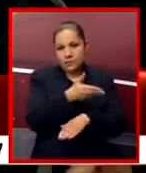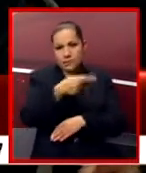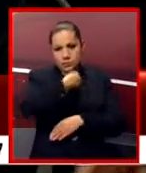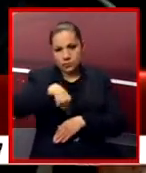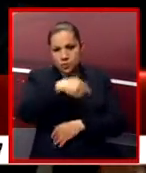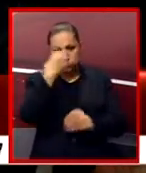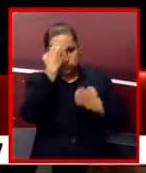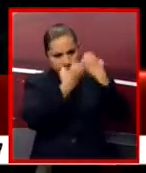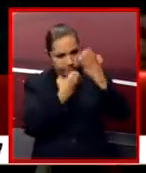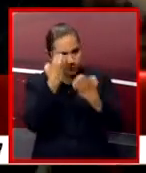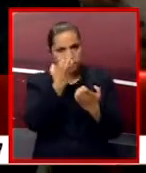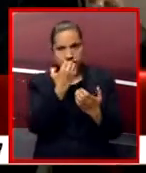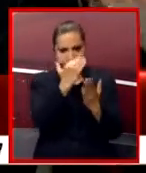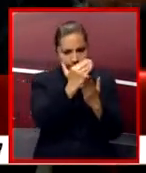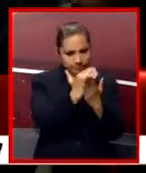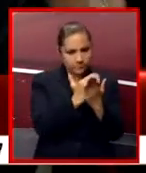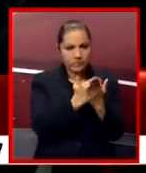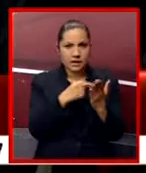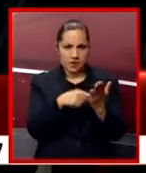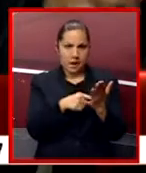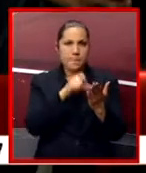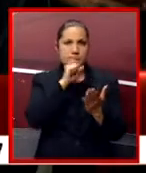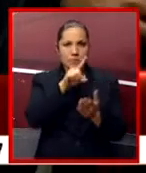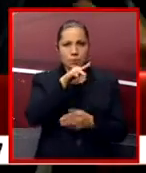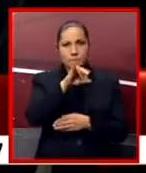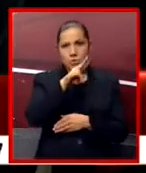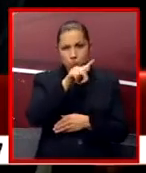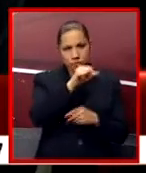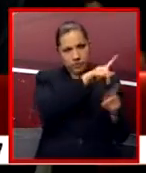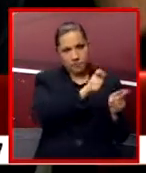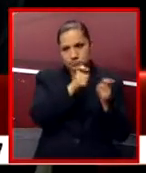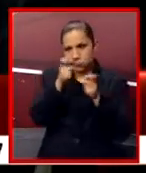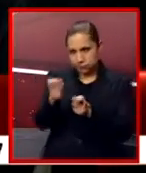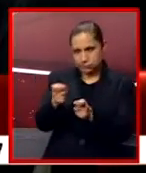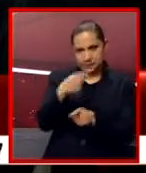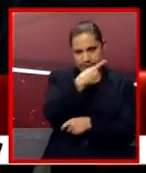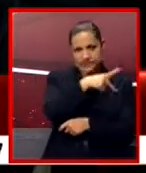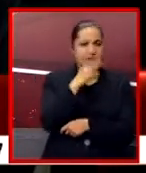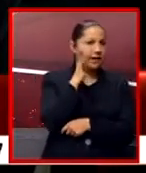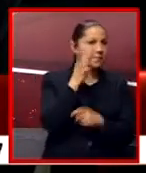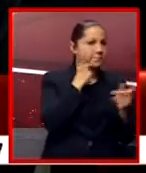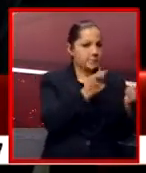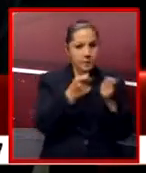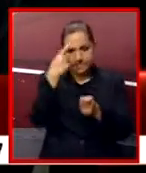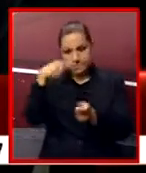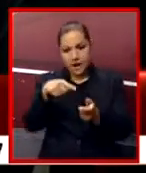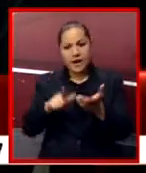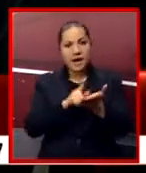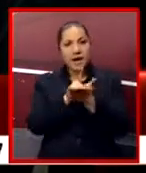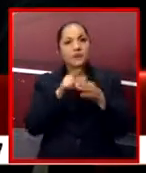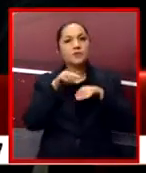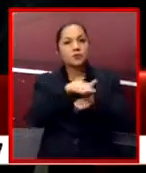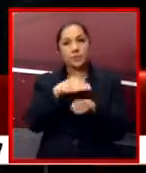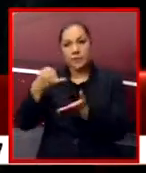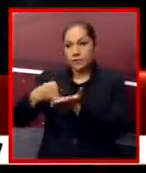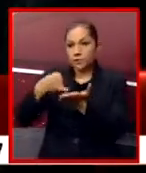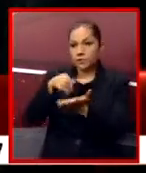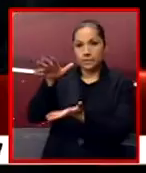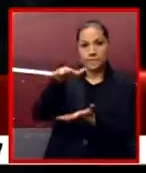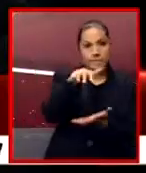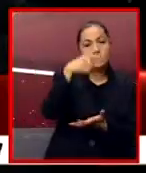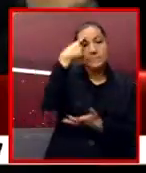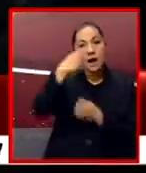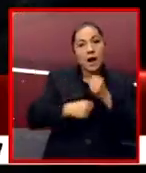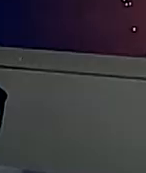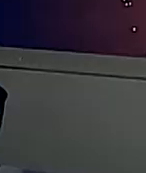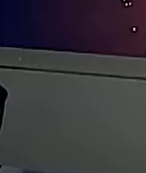minuta con proyecto de decreto por la que se expede la Ley de Ingresos de la Federación para el ejercicio fiscal